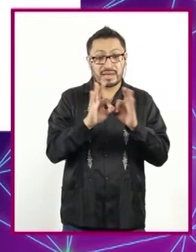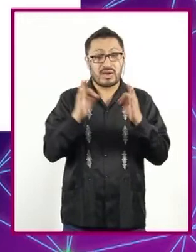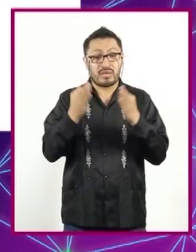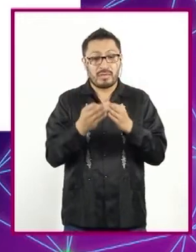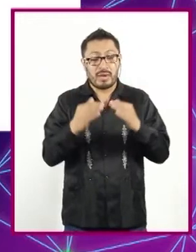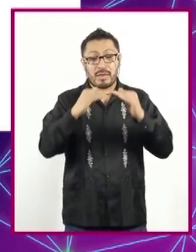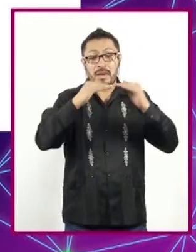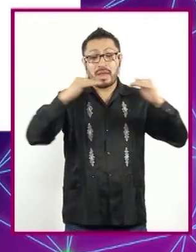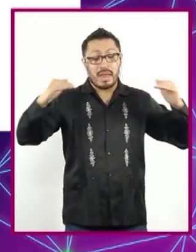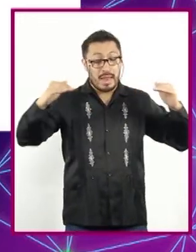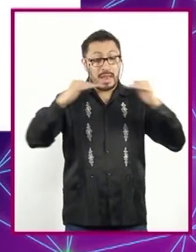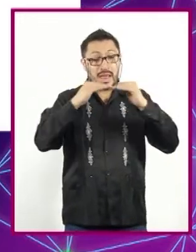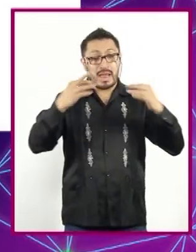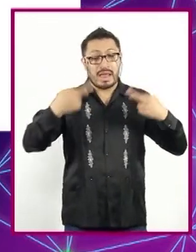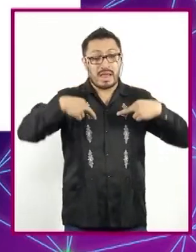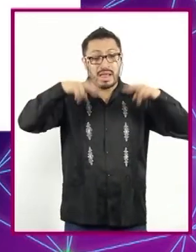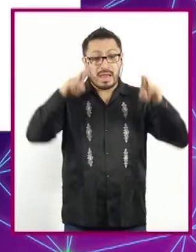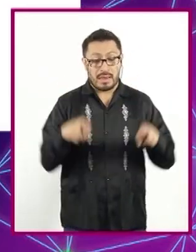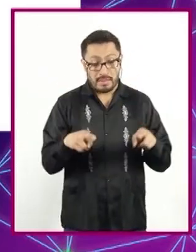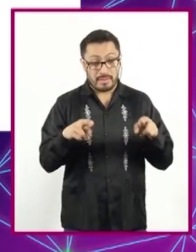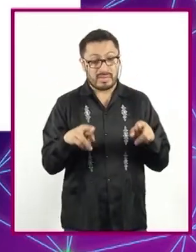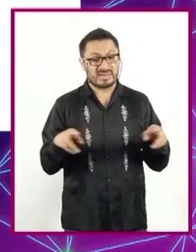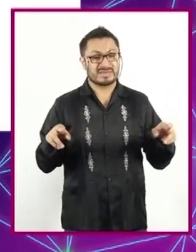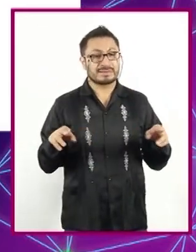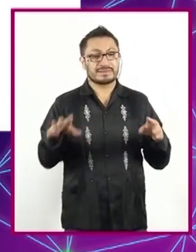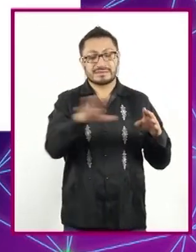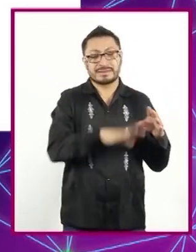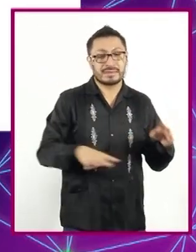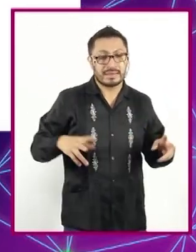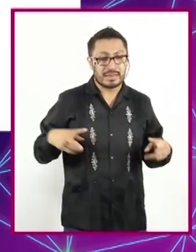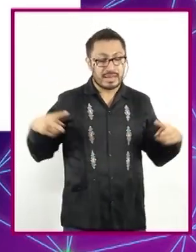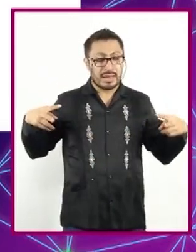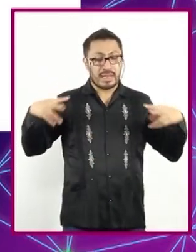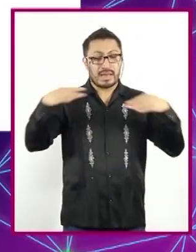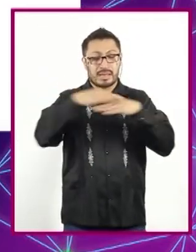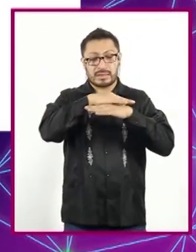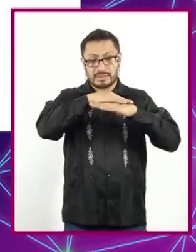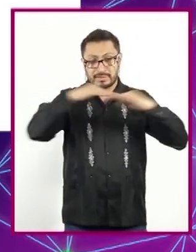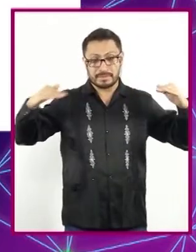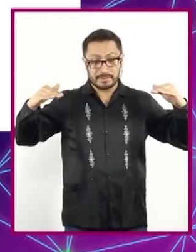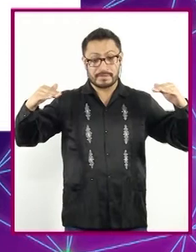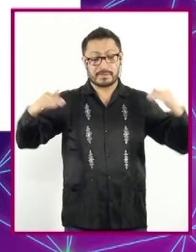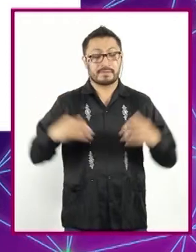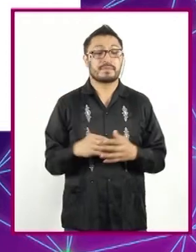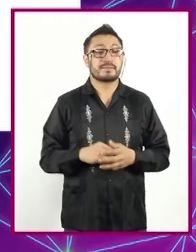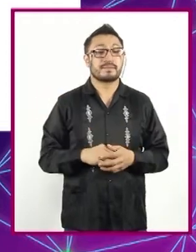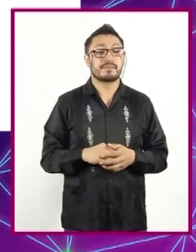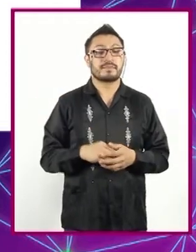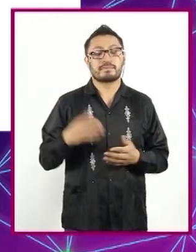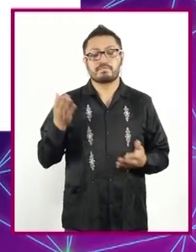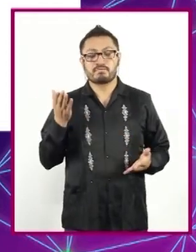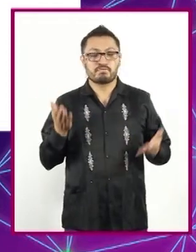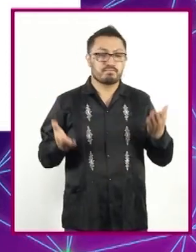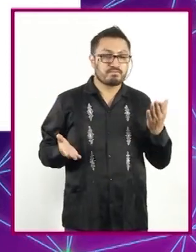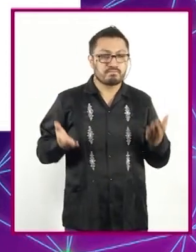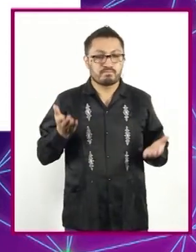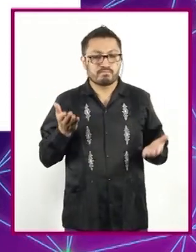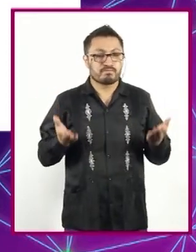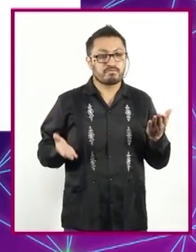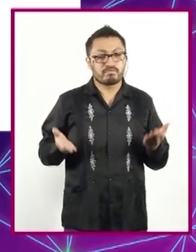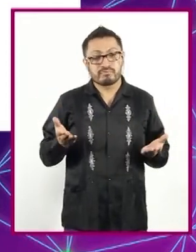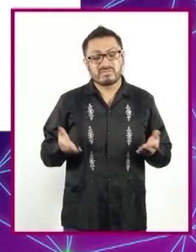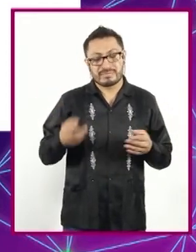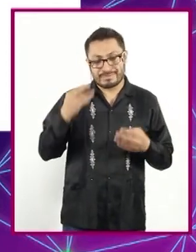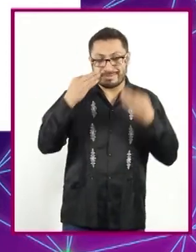plana, representa una superficie que le fue seccionada al cono. Al compararla en la animación, se